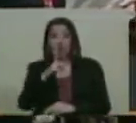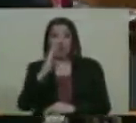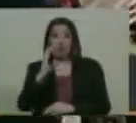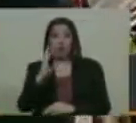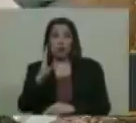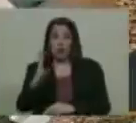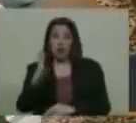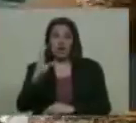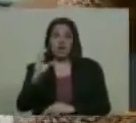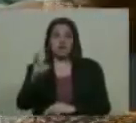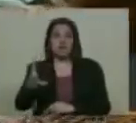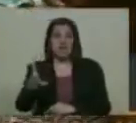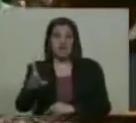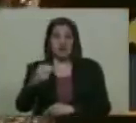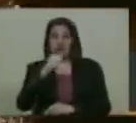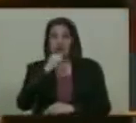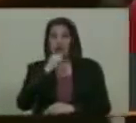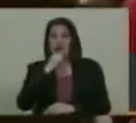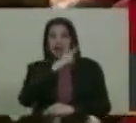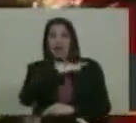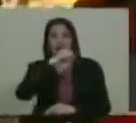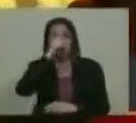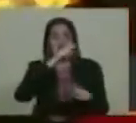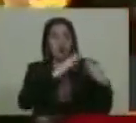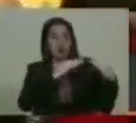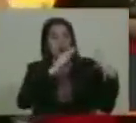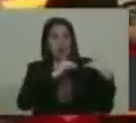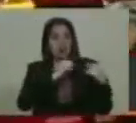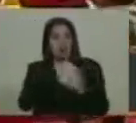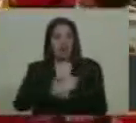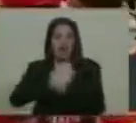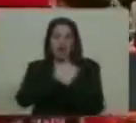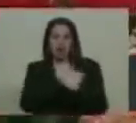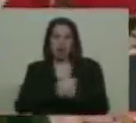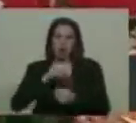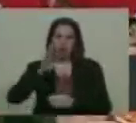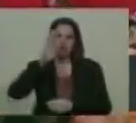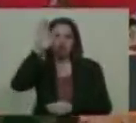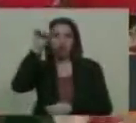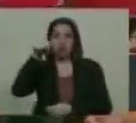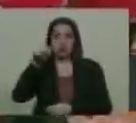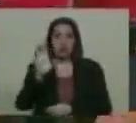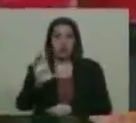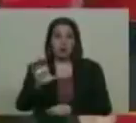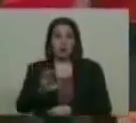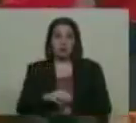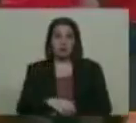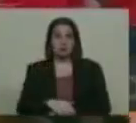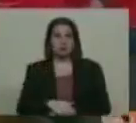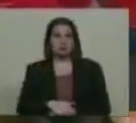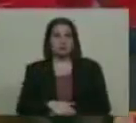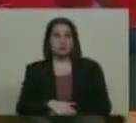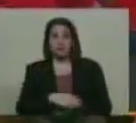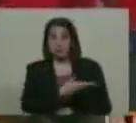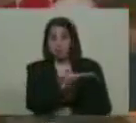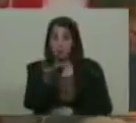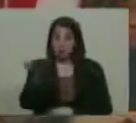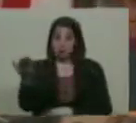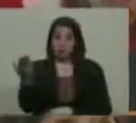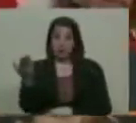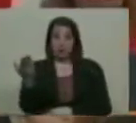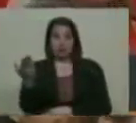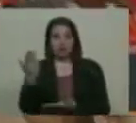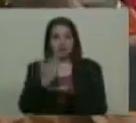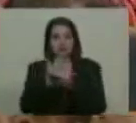¿Quiénes son las jefas de la esperanza, del amor y del futuro de este país? Las mujeres. Ustedes son nuestras